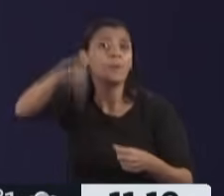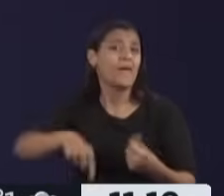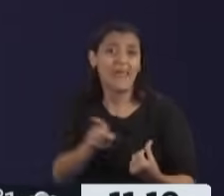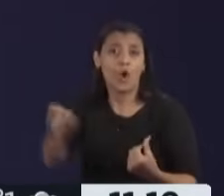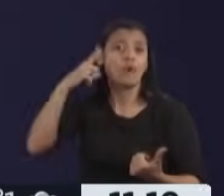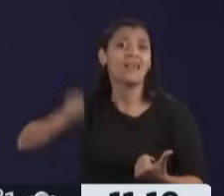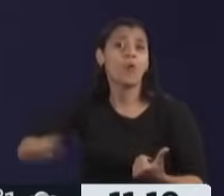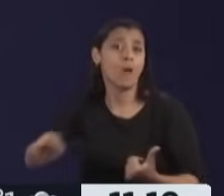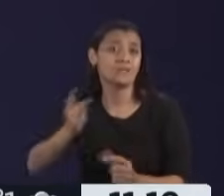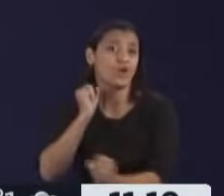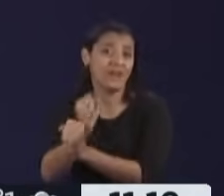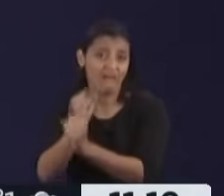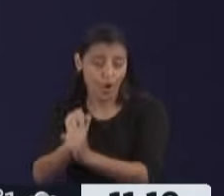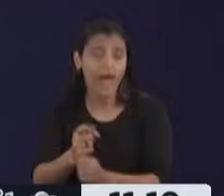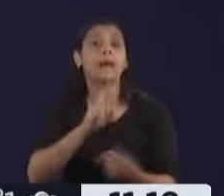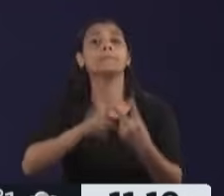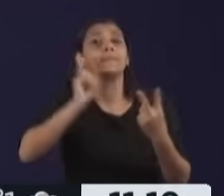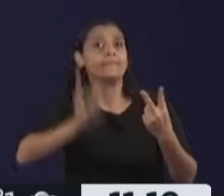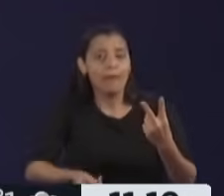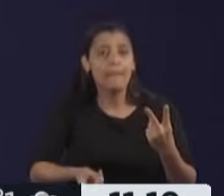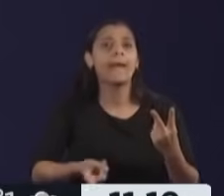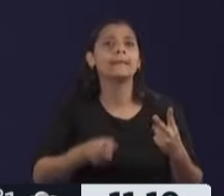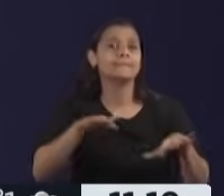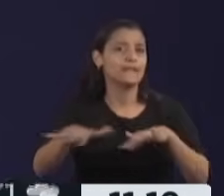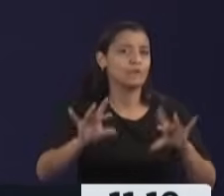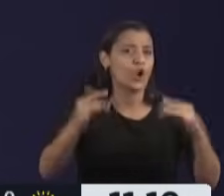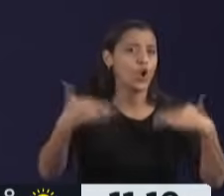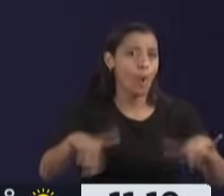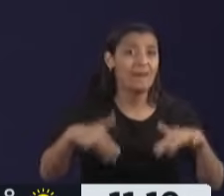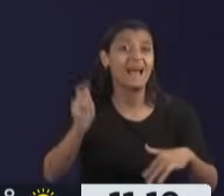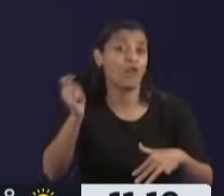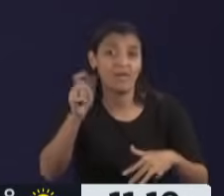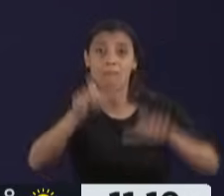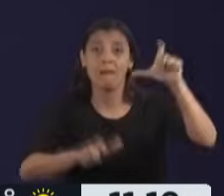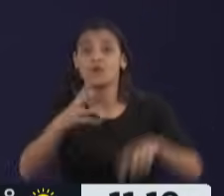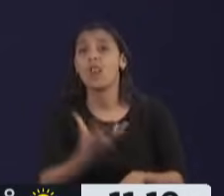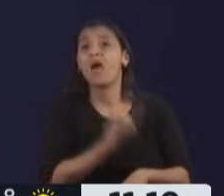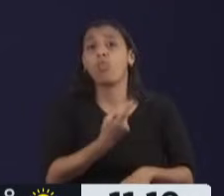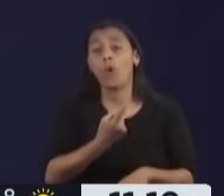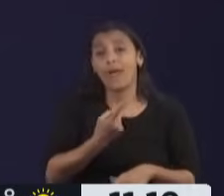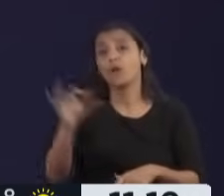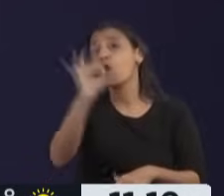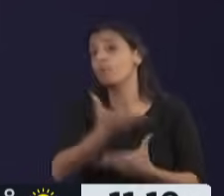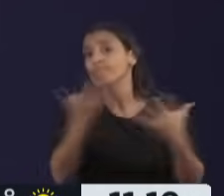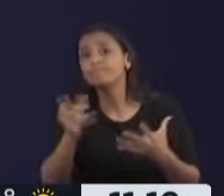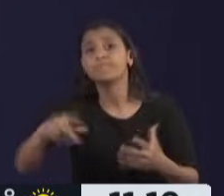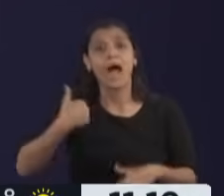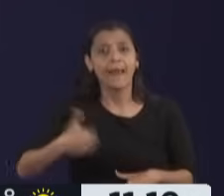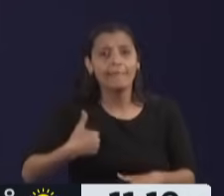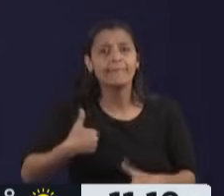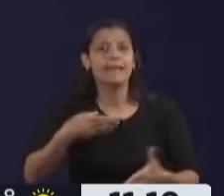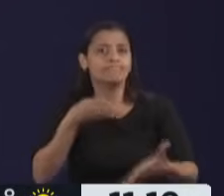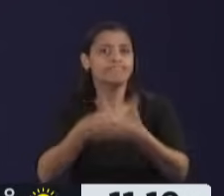laboral y a la complejidad que tienen los empleadores o quienes quieren serlo en la Argentina para